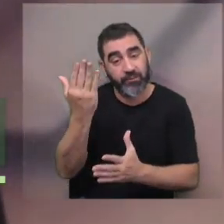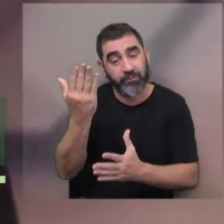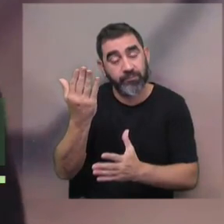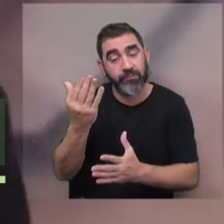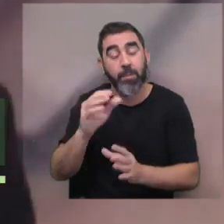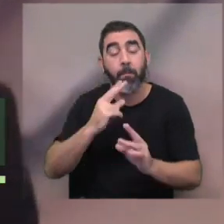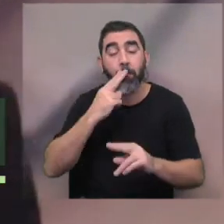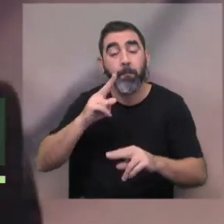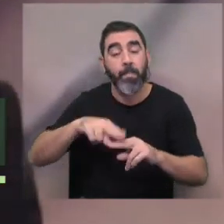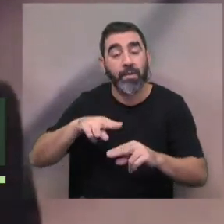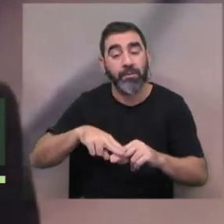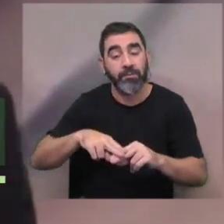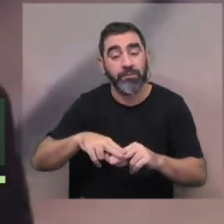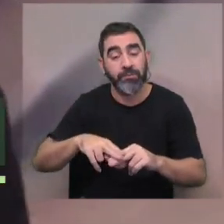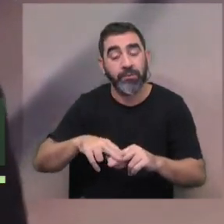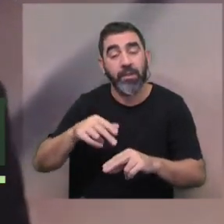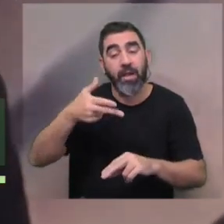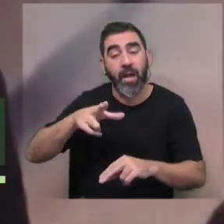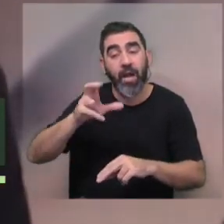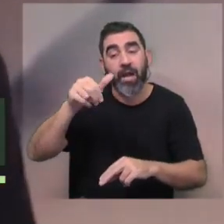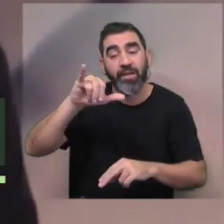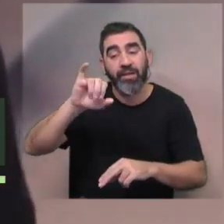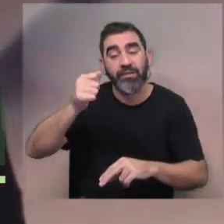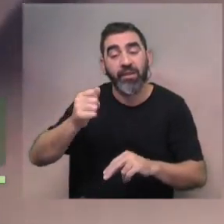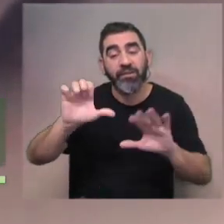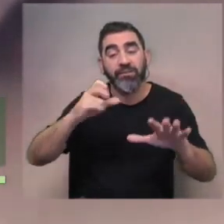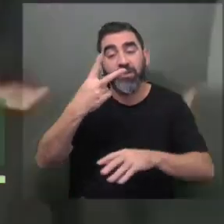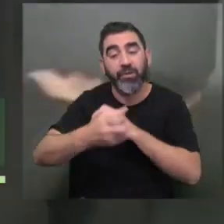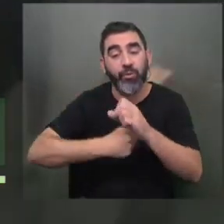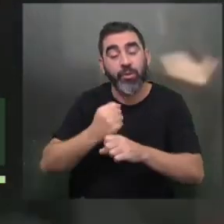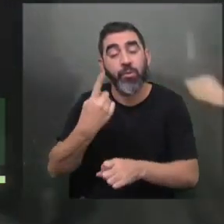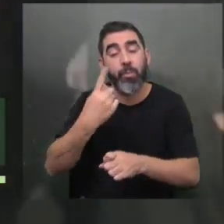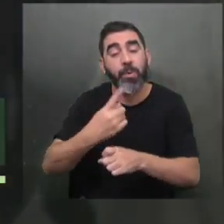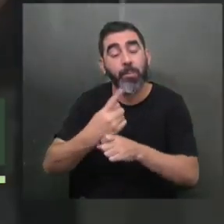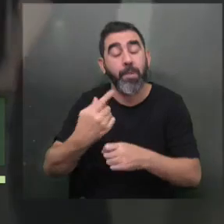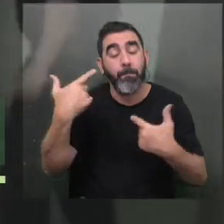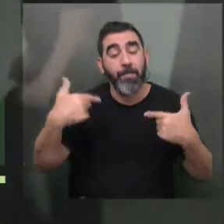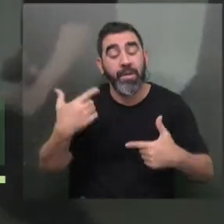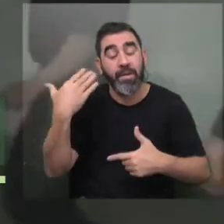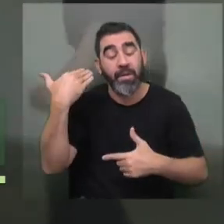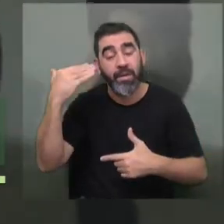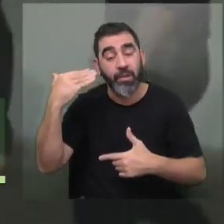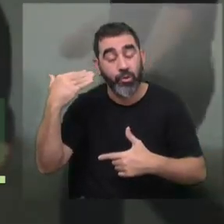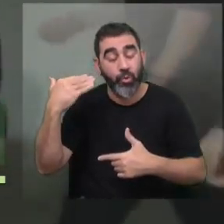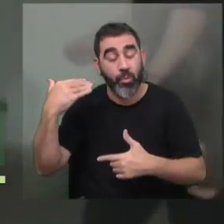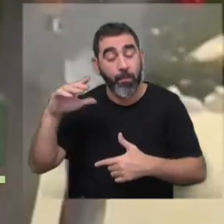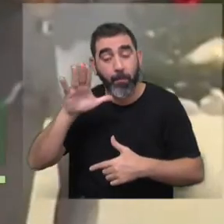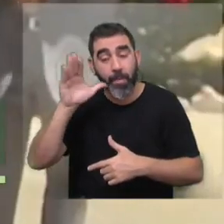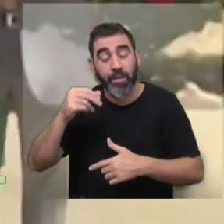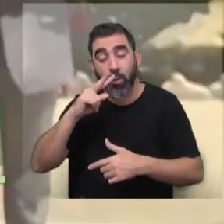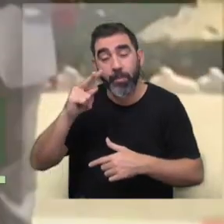celebró Este martes hana de 62 años ocupó el cargo de Primer Ministro de la autoridad nacional Palestina entre los años 2006 y